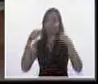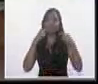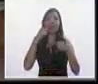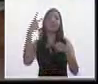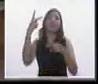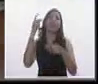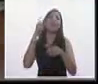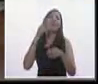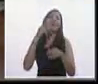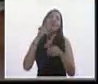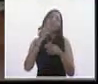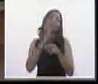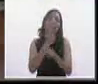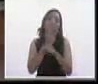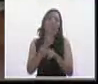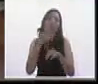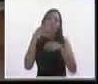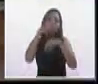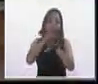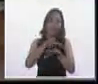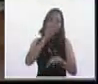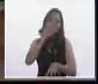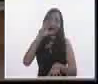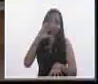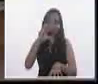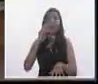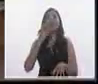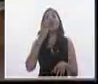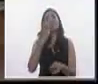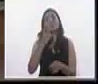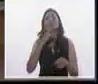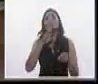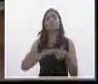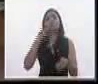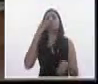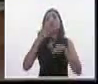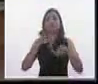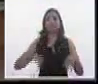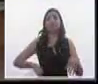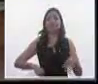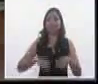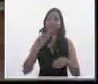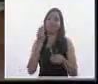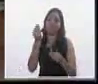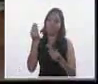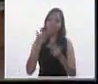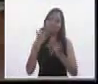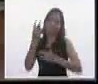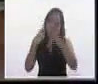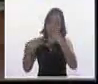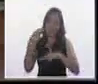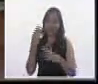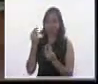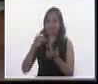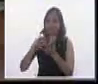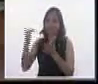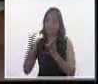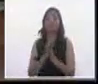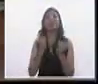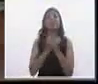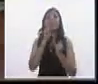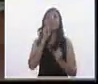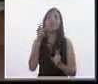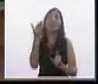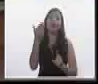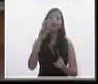platicar de esta as todo lo el trabajo tan interesante e importante que están haciendo bienvenidas gracias gracias por la invitación y también a